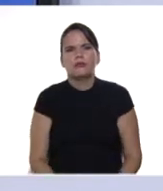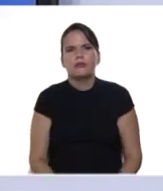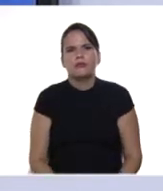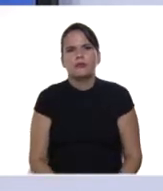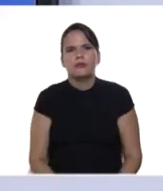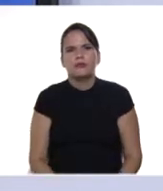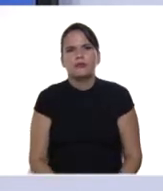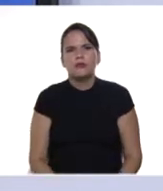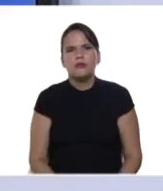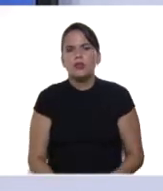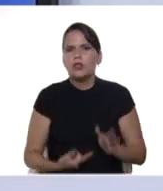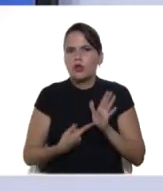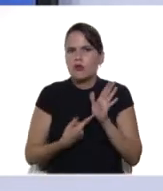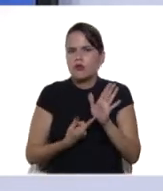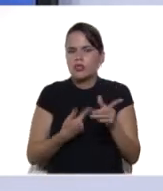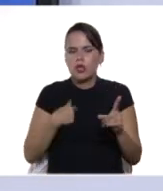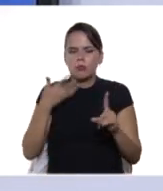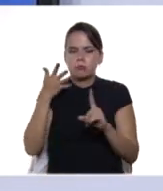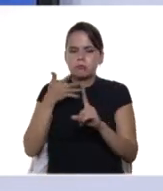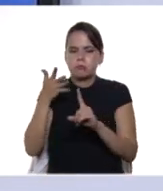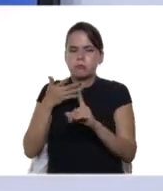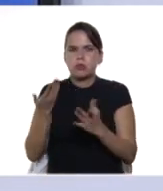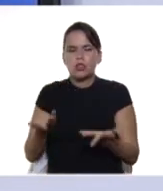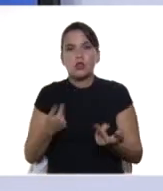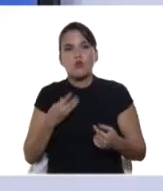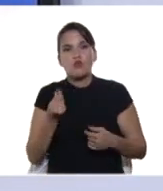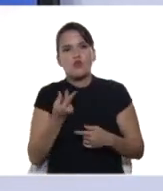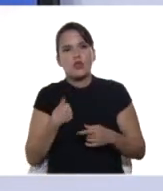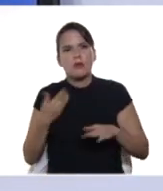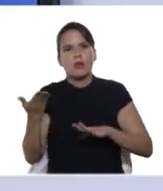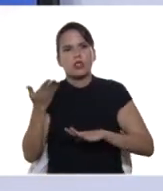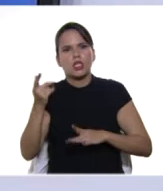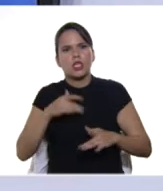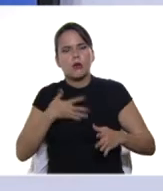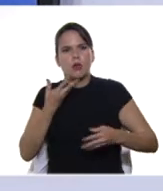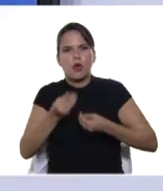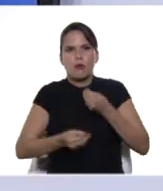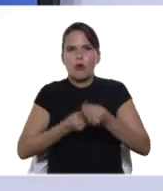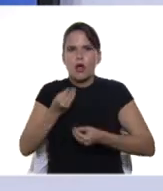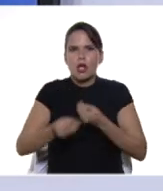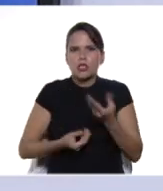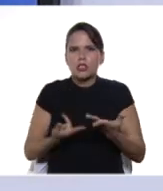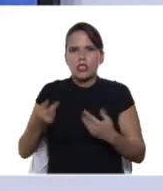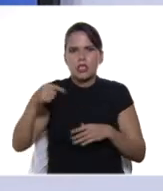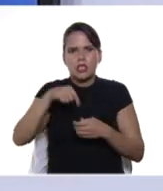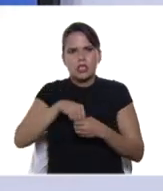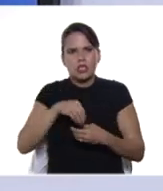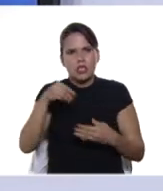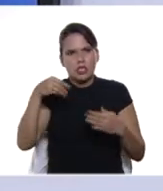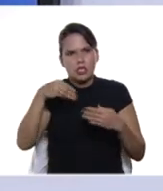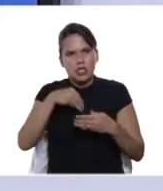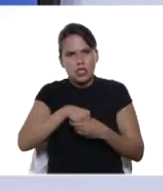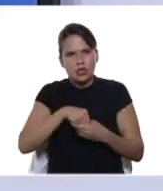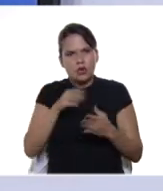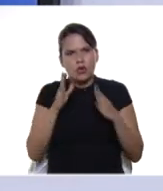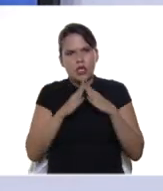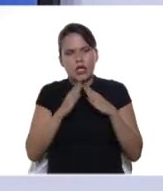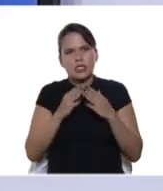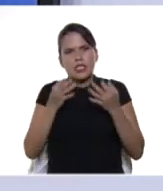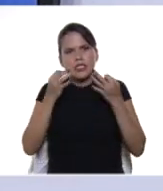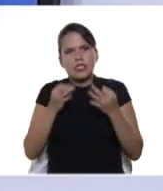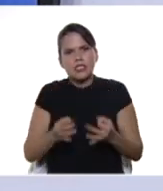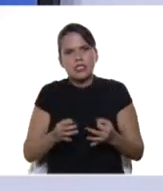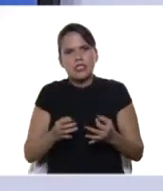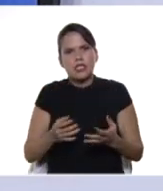Vamos entonces a ofrecer algunas orientaciones que son muy importantes que podamos cumplir dentro de casa, siempre tomando en